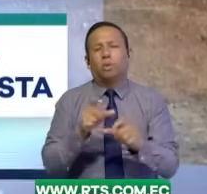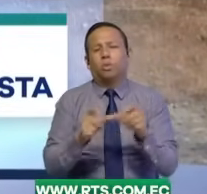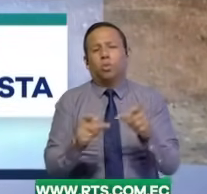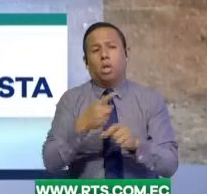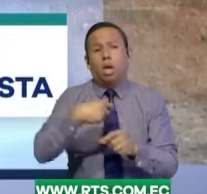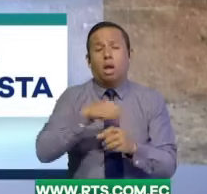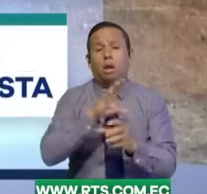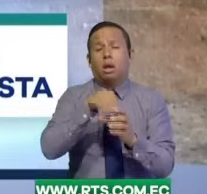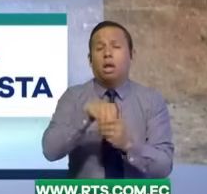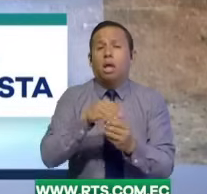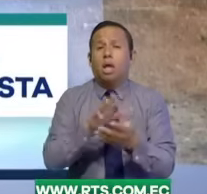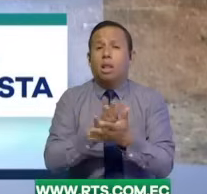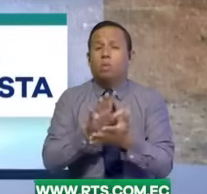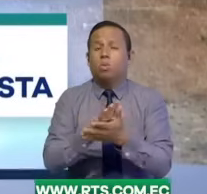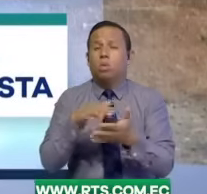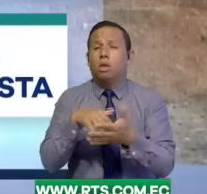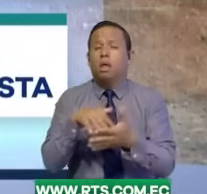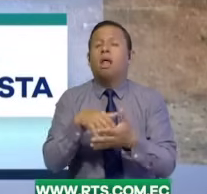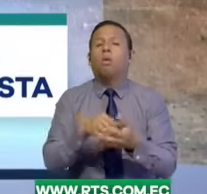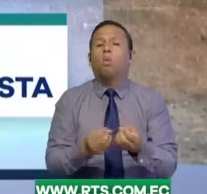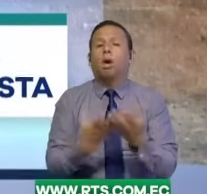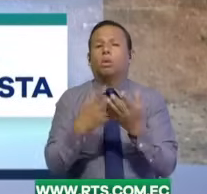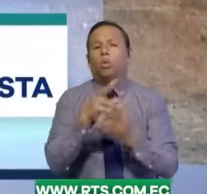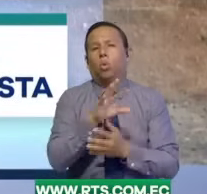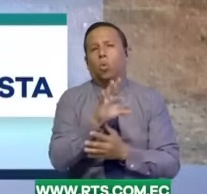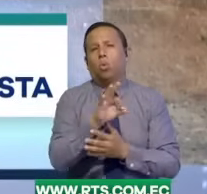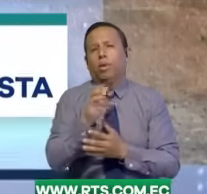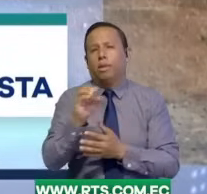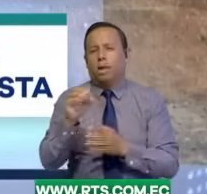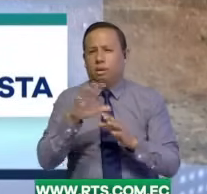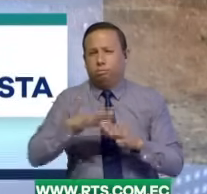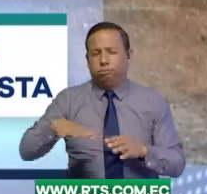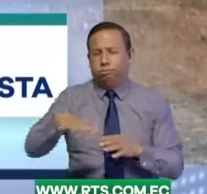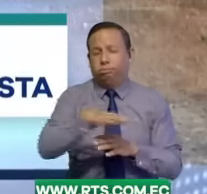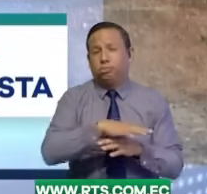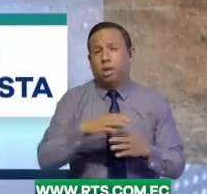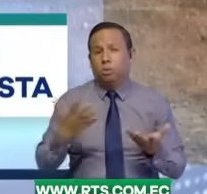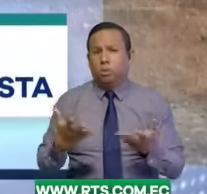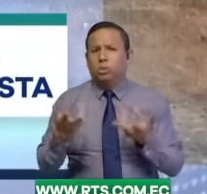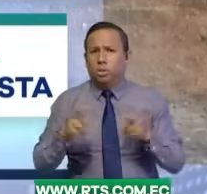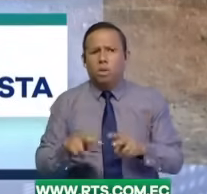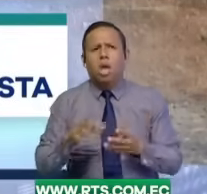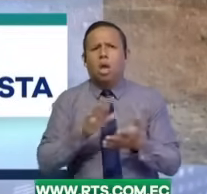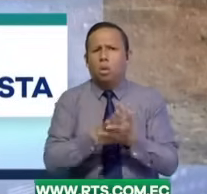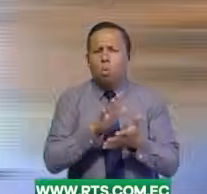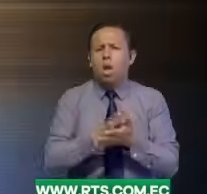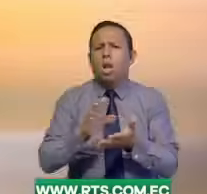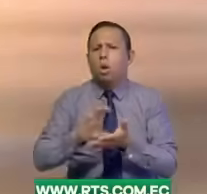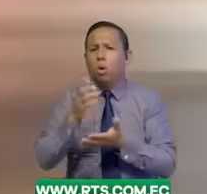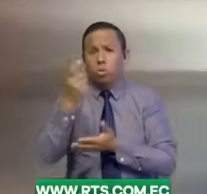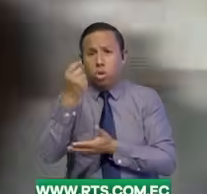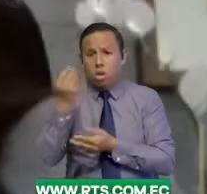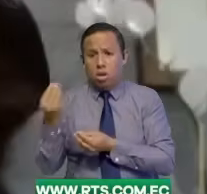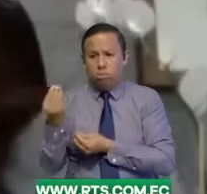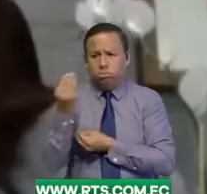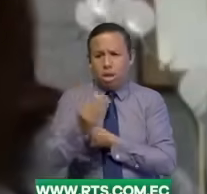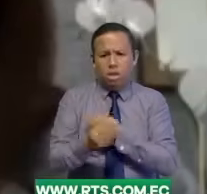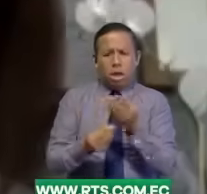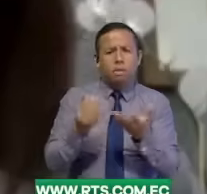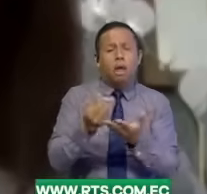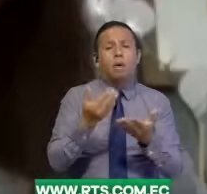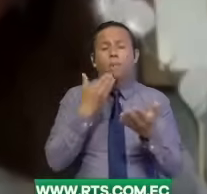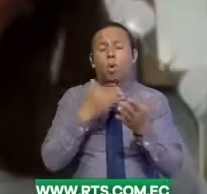mil alumnos y que también han asignado recursos para 58 escuelas y colegios de la costa. En el régimen